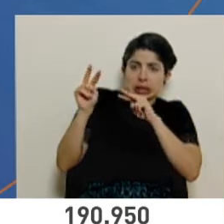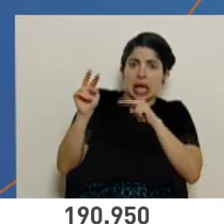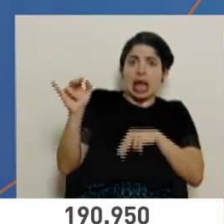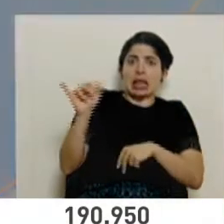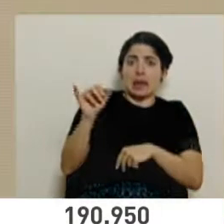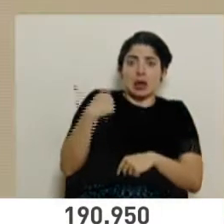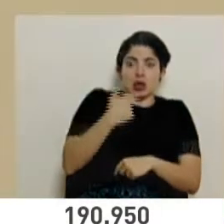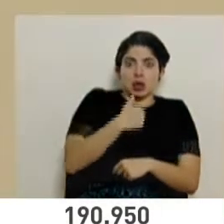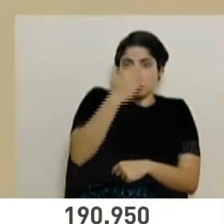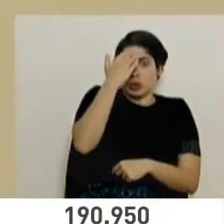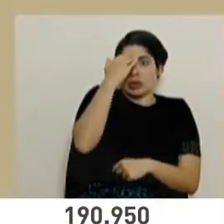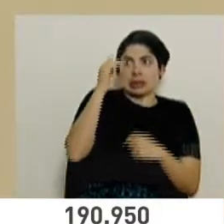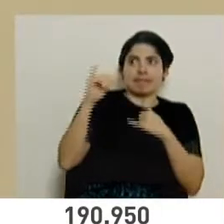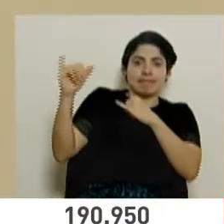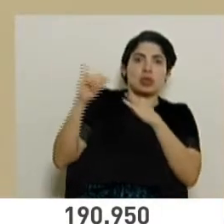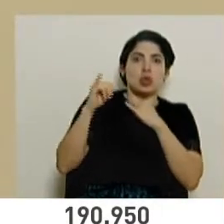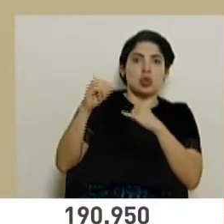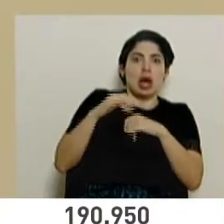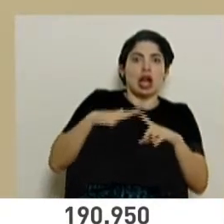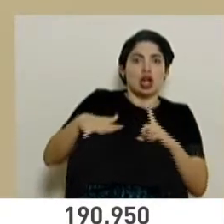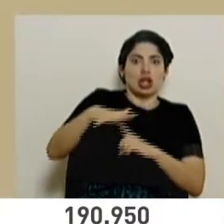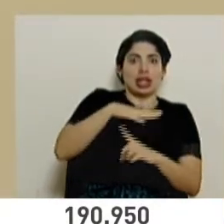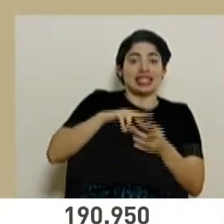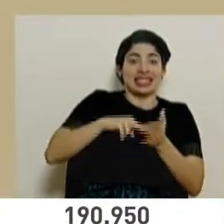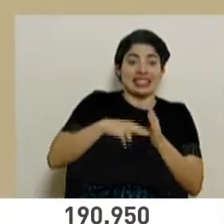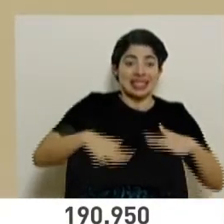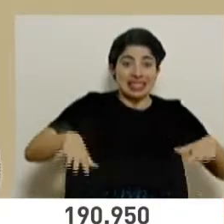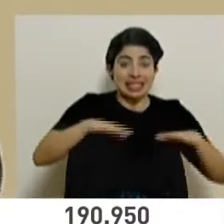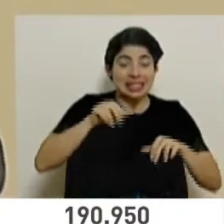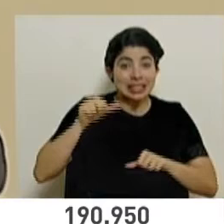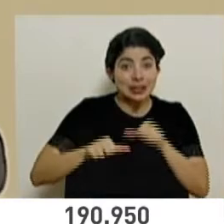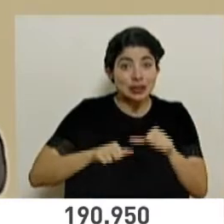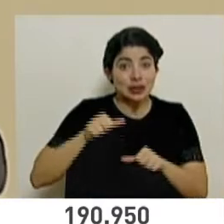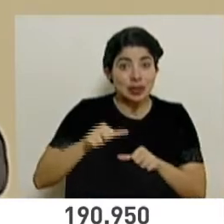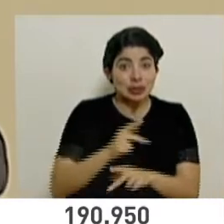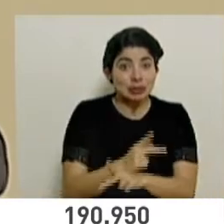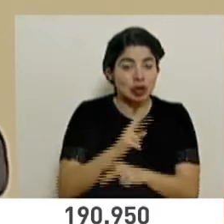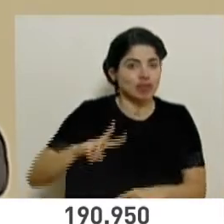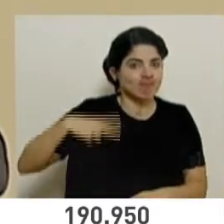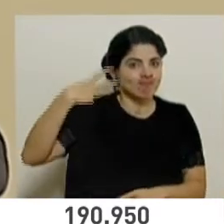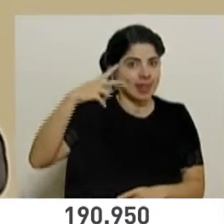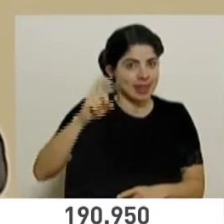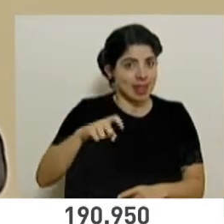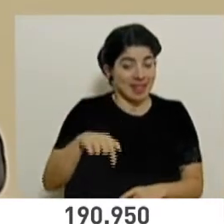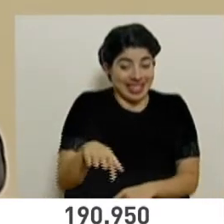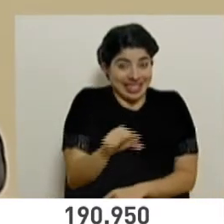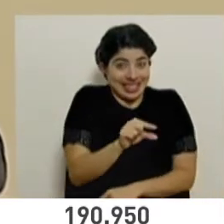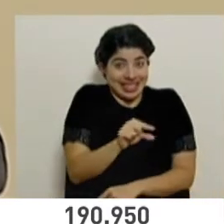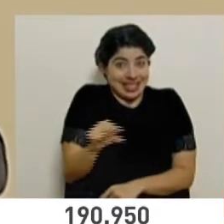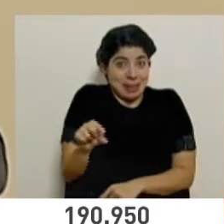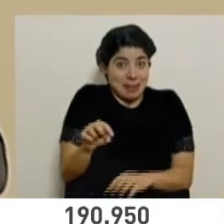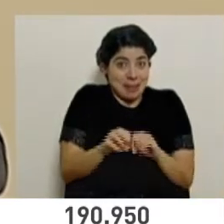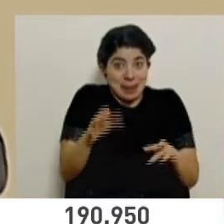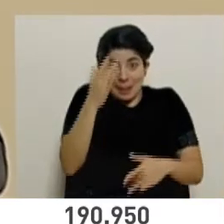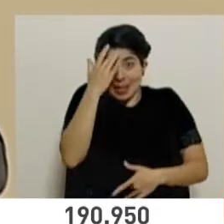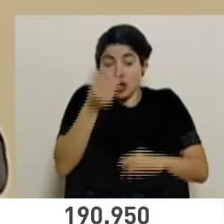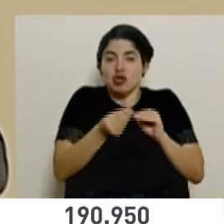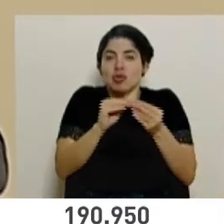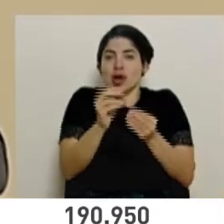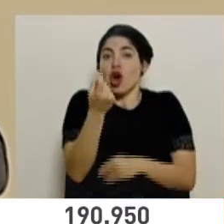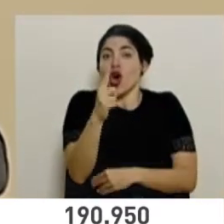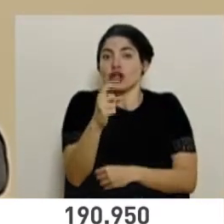también que estamos en ese contexto y por lo tanto tenemos que redoblar los esfuerzos preventivos. Solamente esta semana epidemiológica, la número